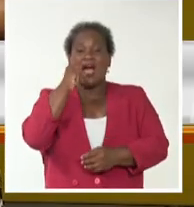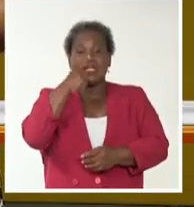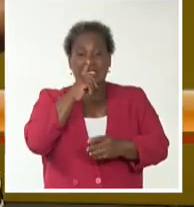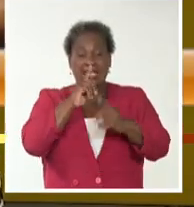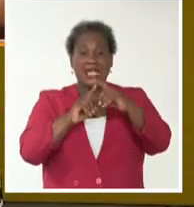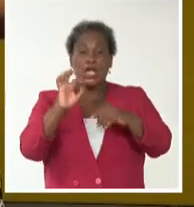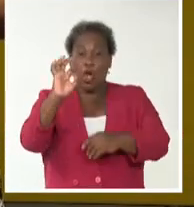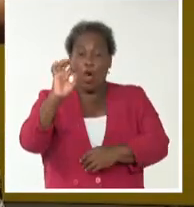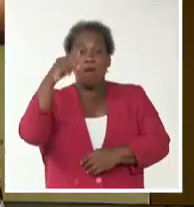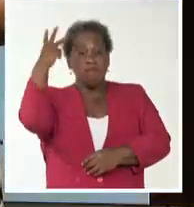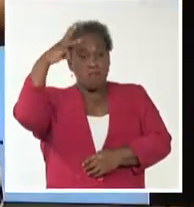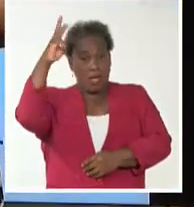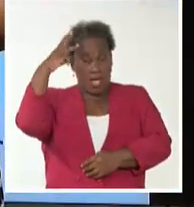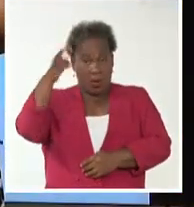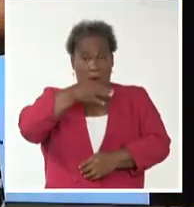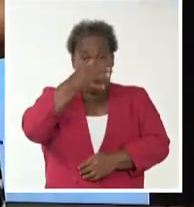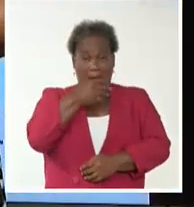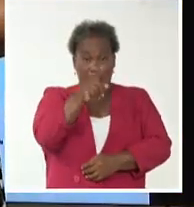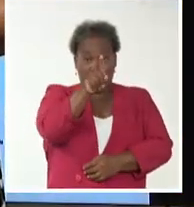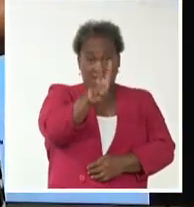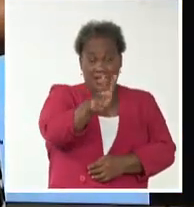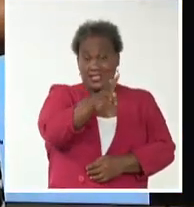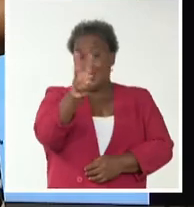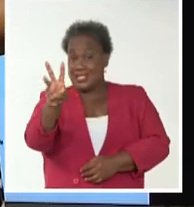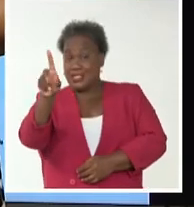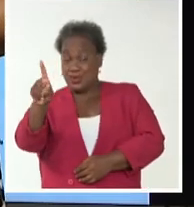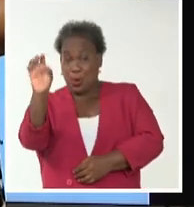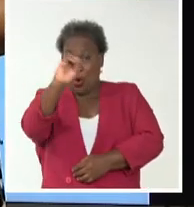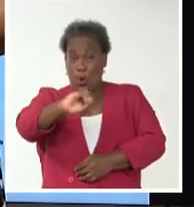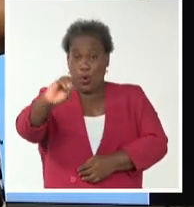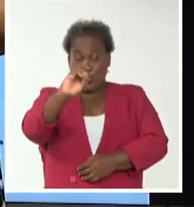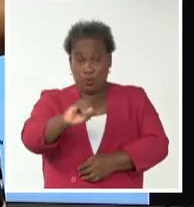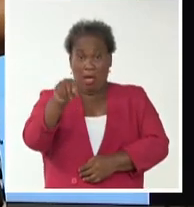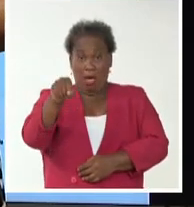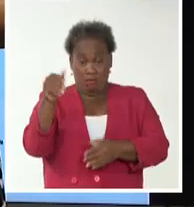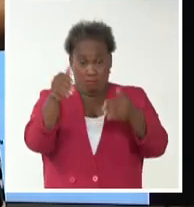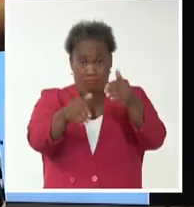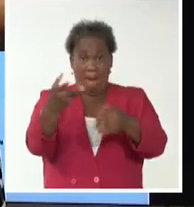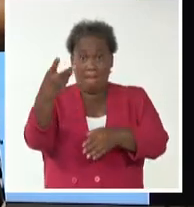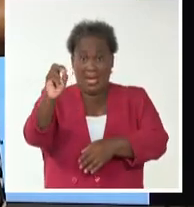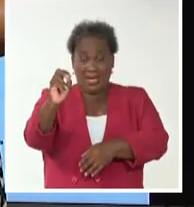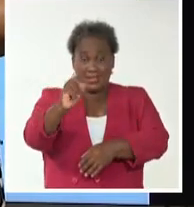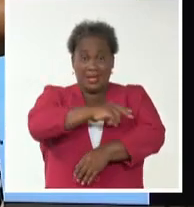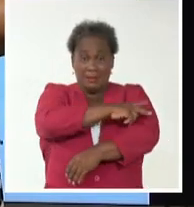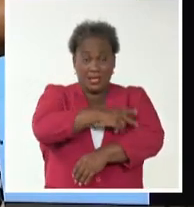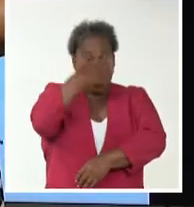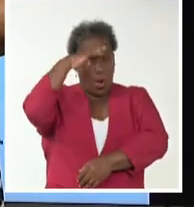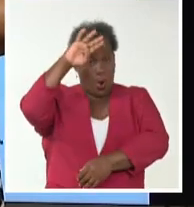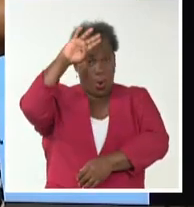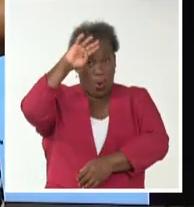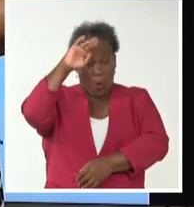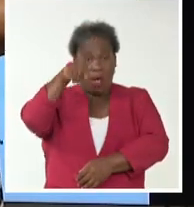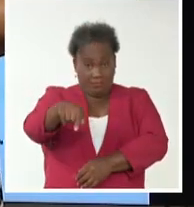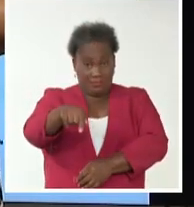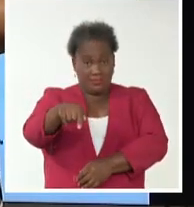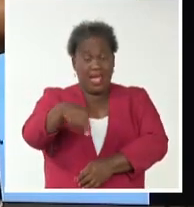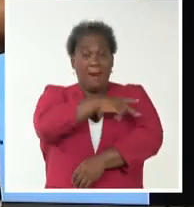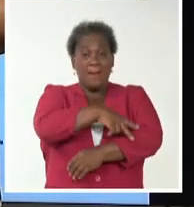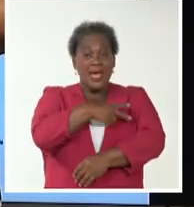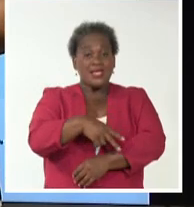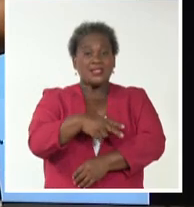su programación, que del 13 al 31 de octubre reunirá a participantes de 20 naciones y Cuba será el país invitado de